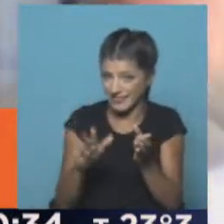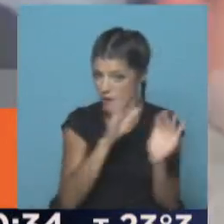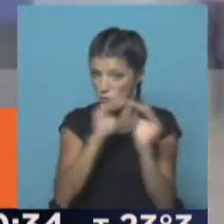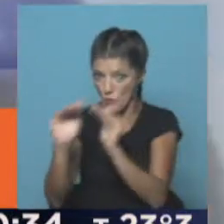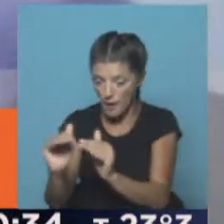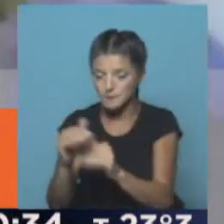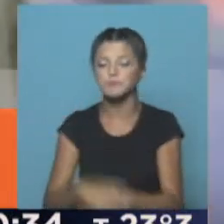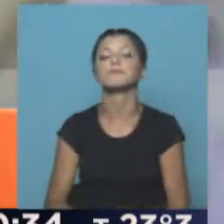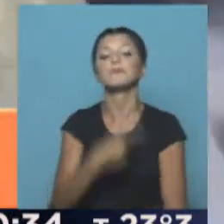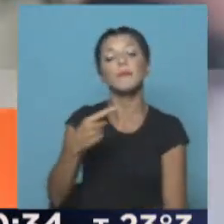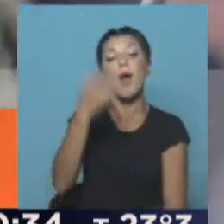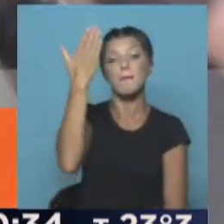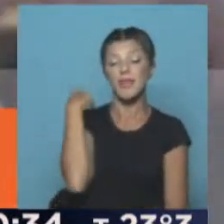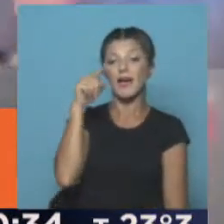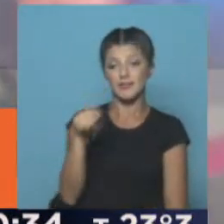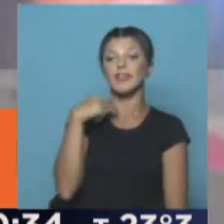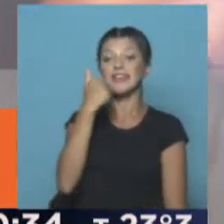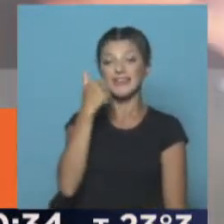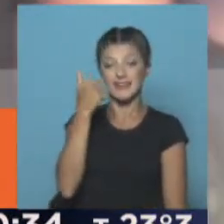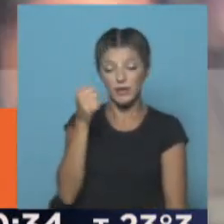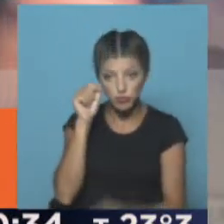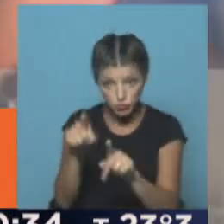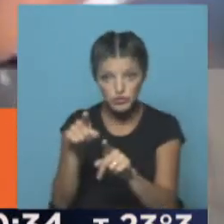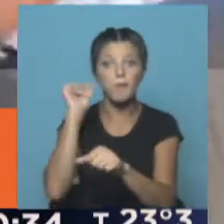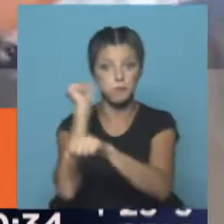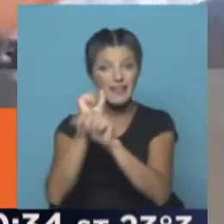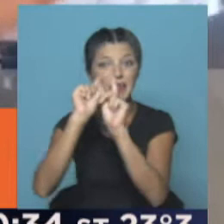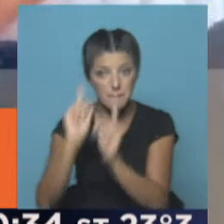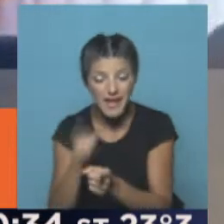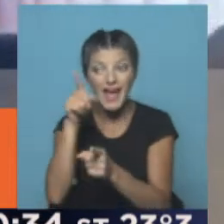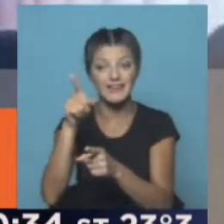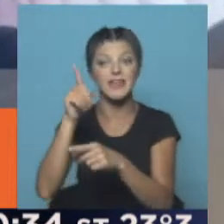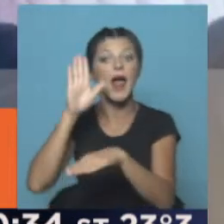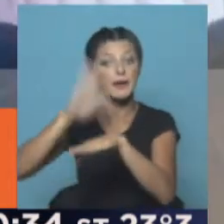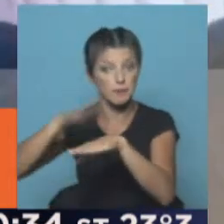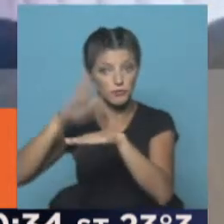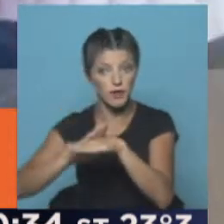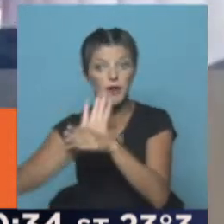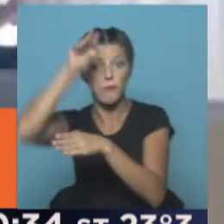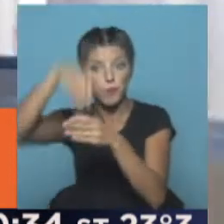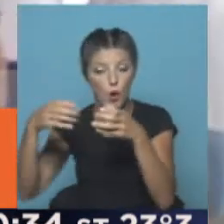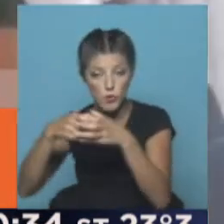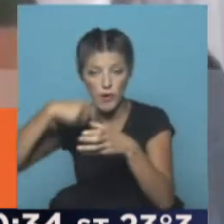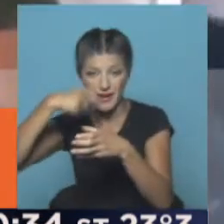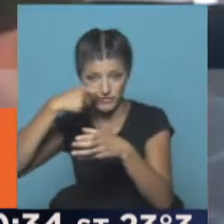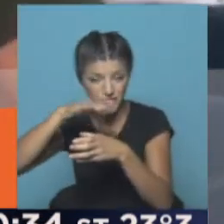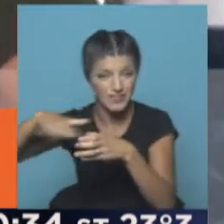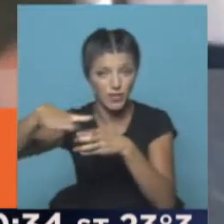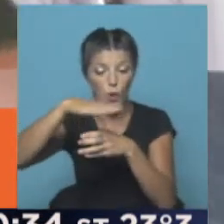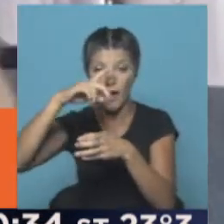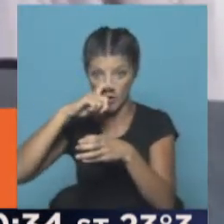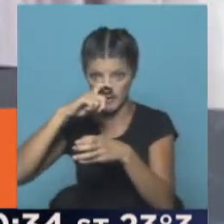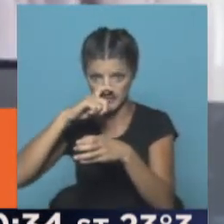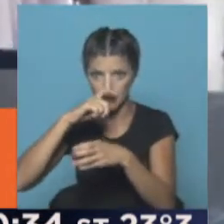Terán, la hija del intendente, acusada de integrar una de las tres bandas narcos que operan en la zona. Y días después,